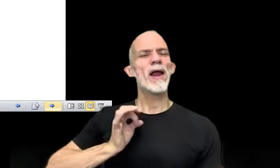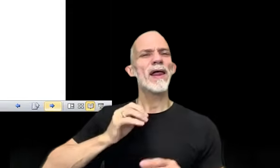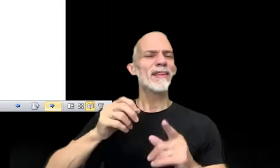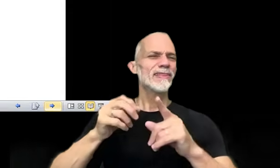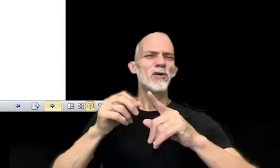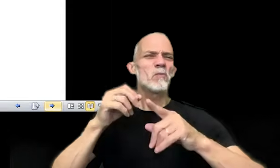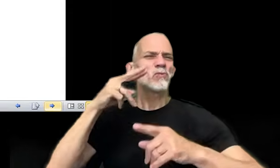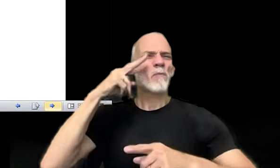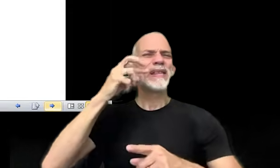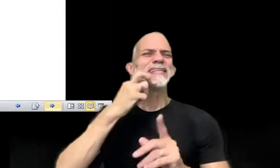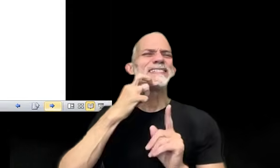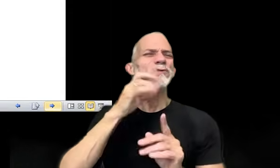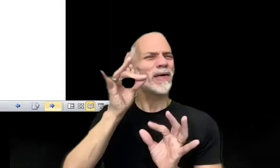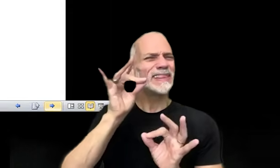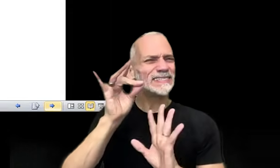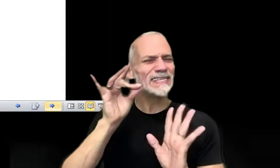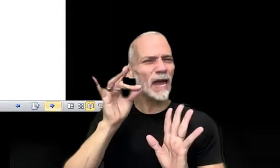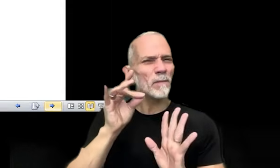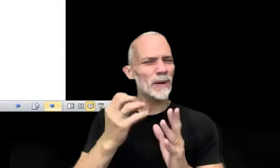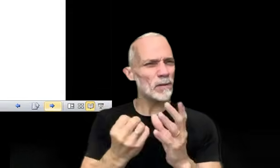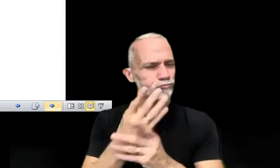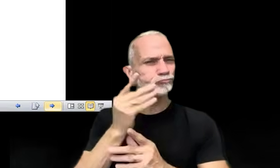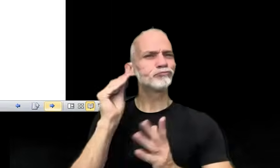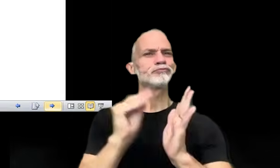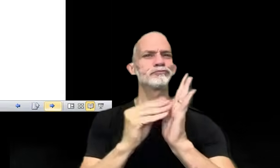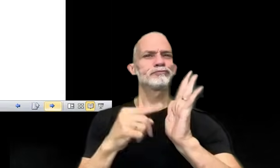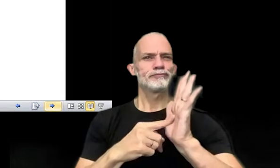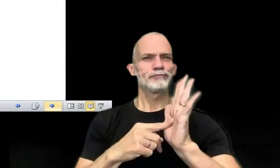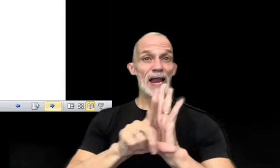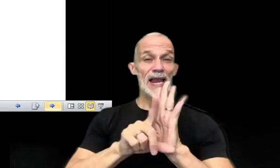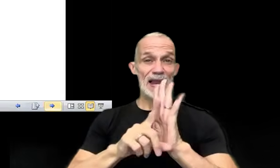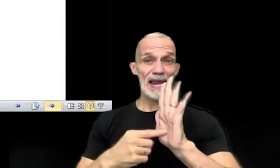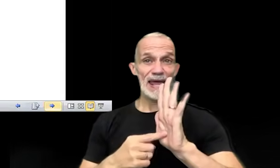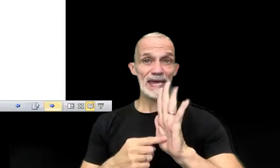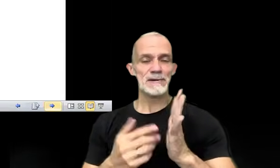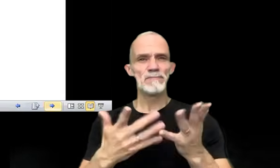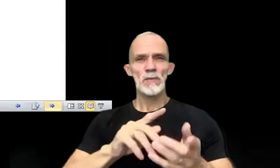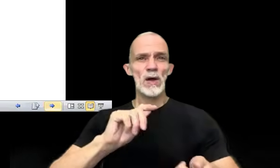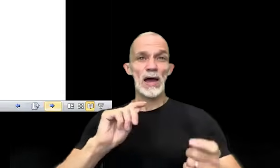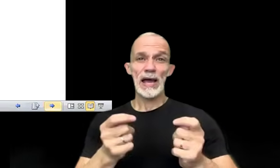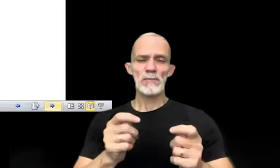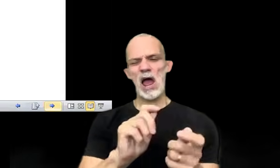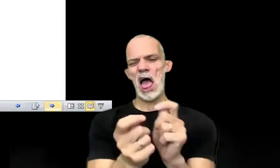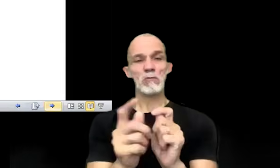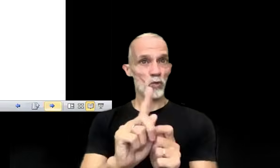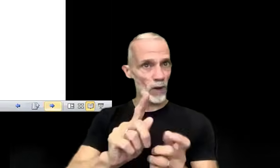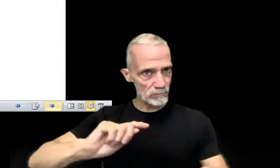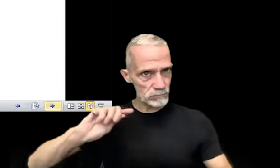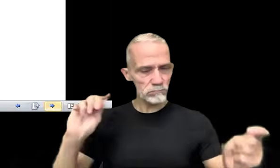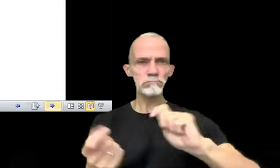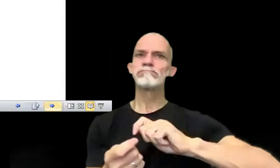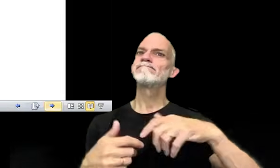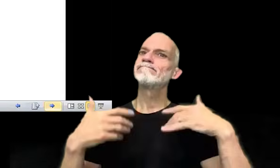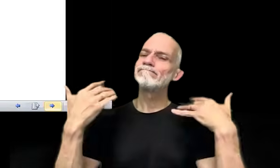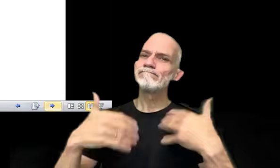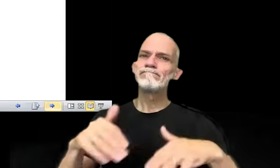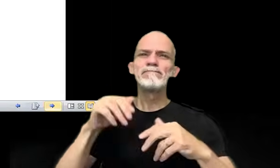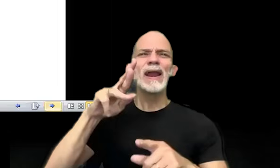de 2019. Y, digamos, no fue un cambio menor. ¿Por qué? Porque esto